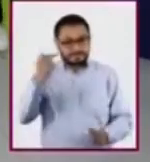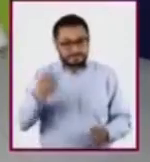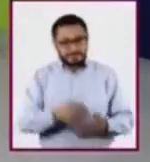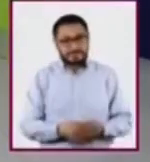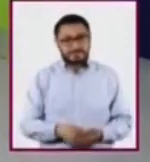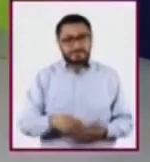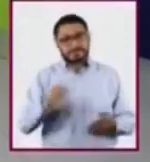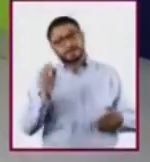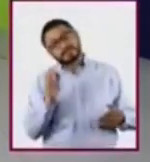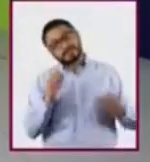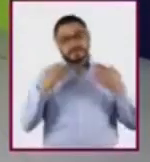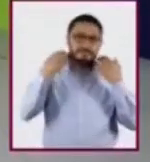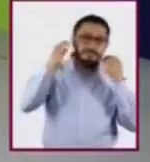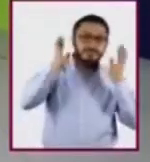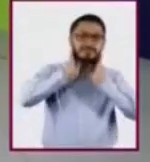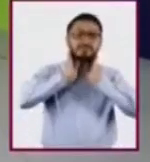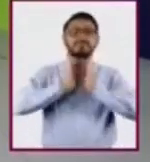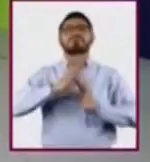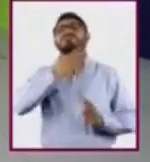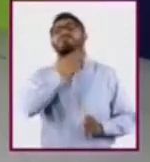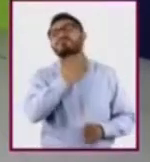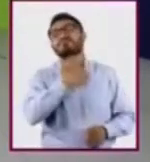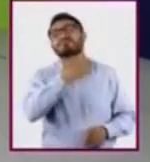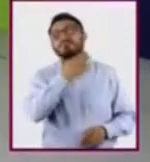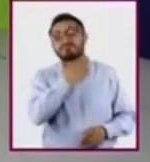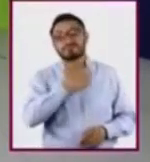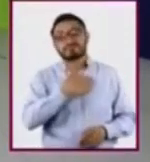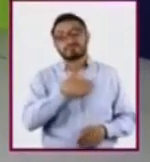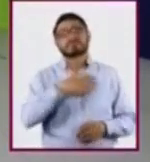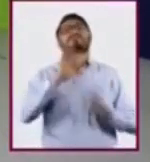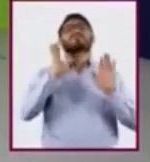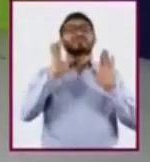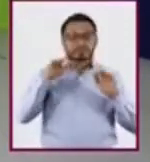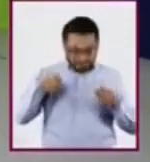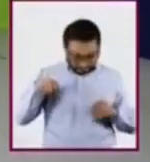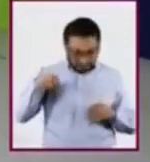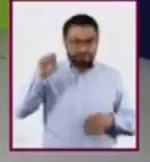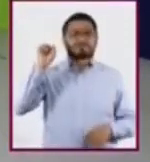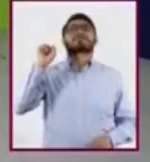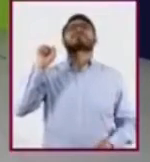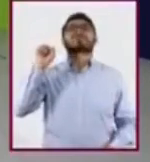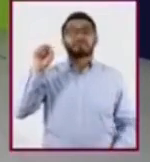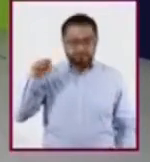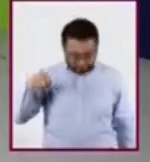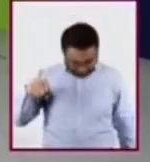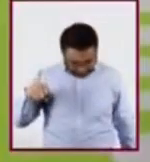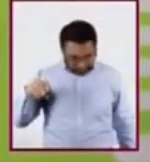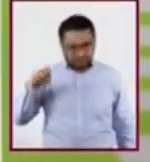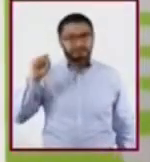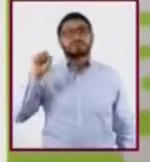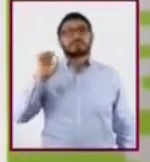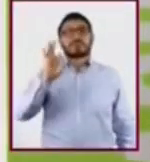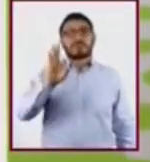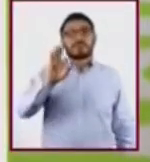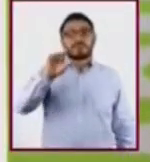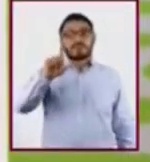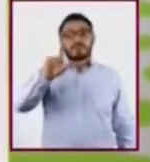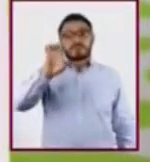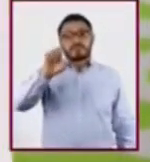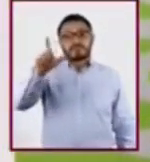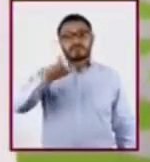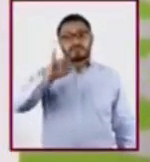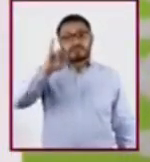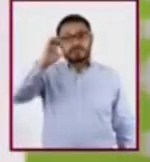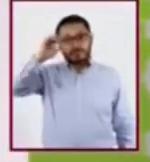movimiento de cuello. Ahora va a hacer flexión y extensión. Flexión abajo, extensión arriba.